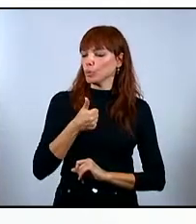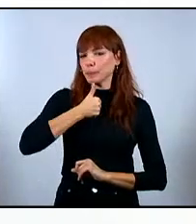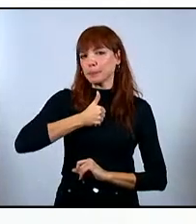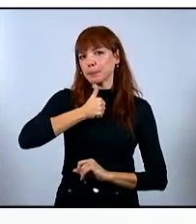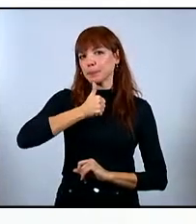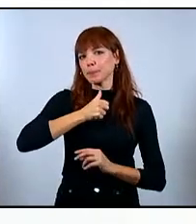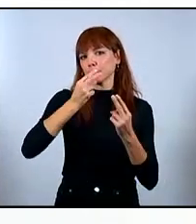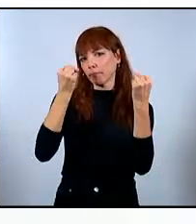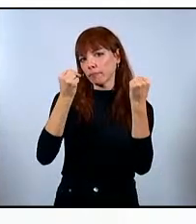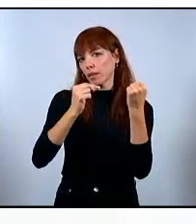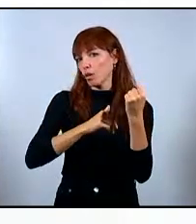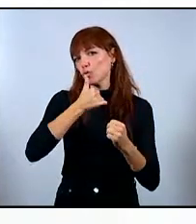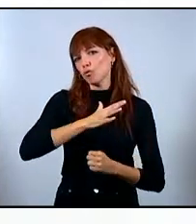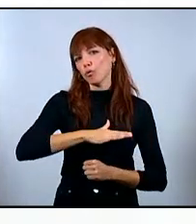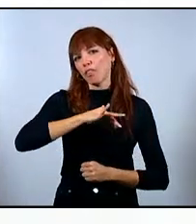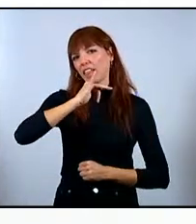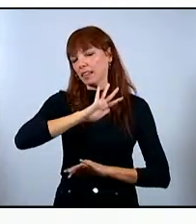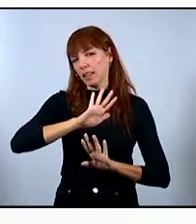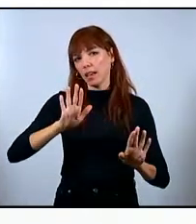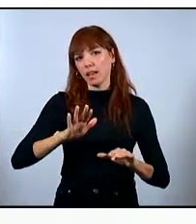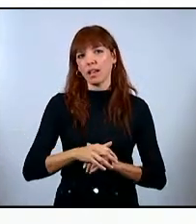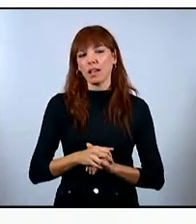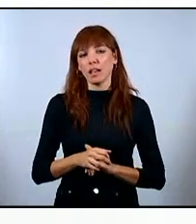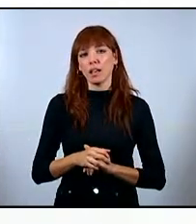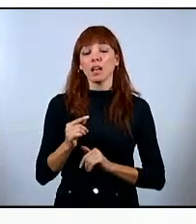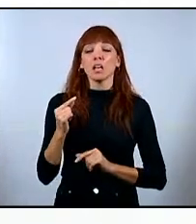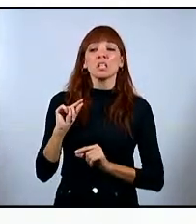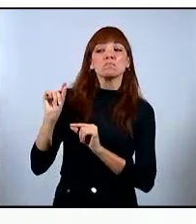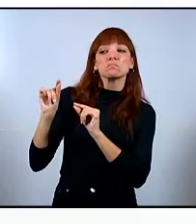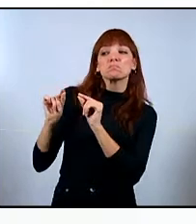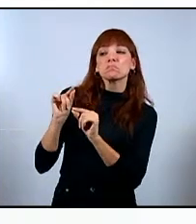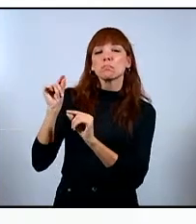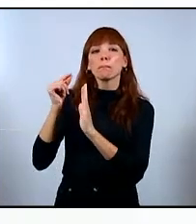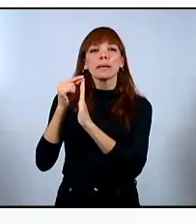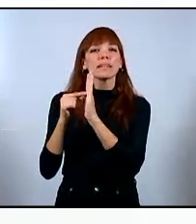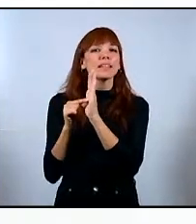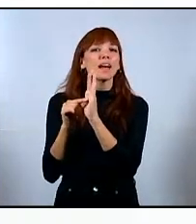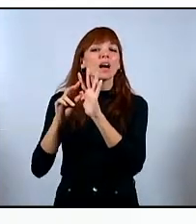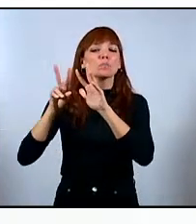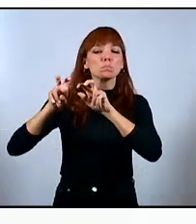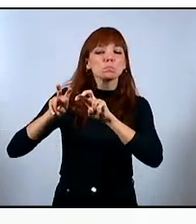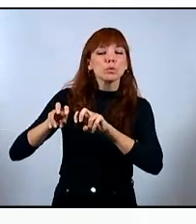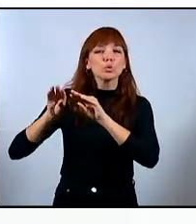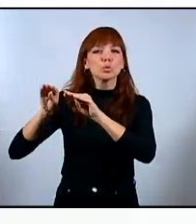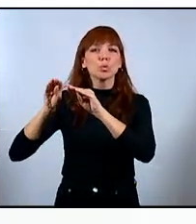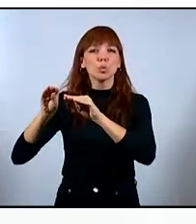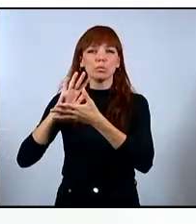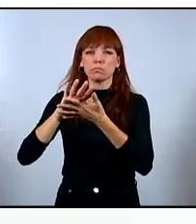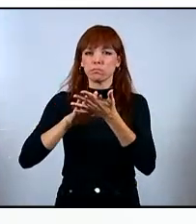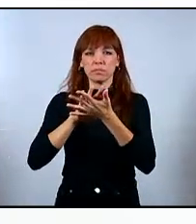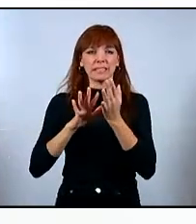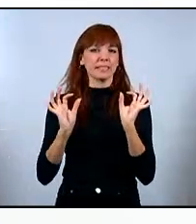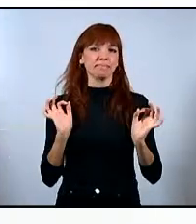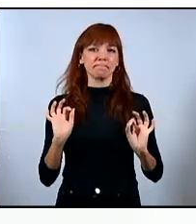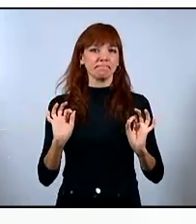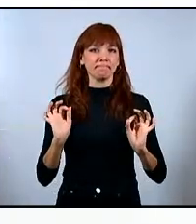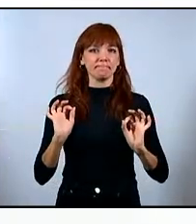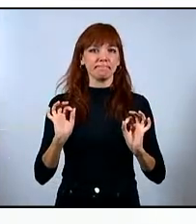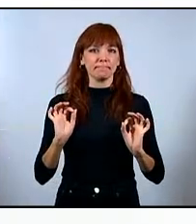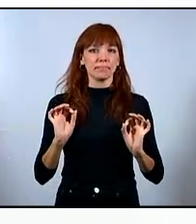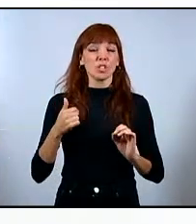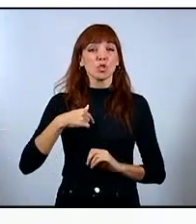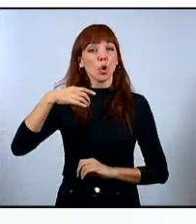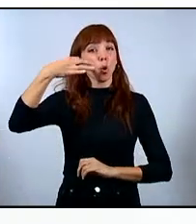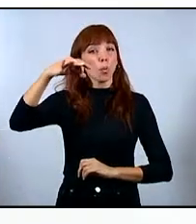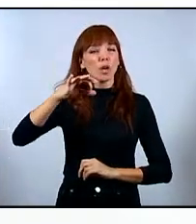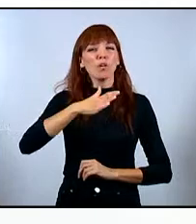paciencia. Yo no voy a entrar a valorar las medidas de ese pacto. Yo lo que deseo es que dejen de